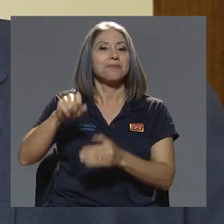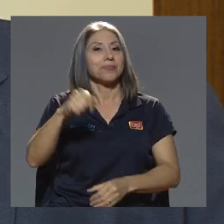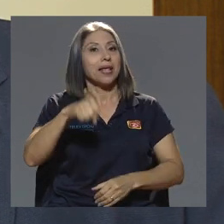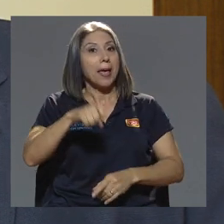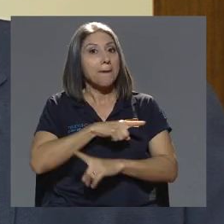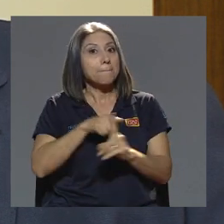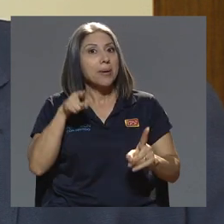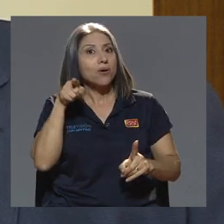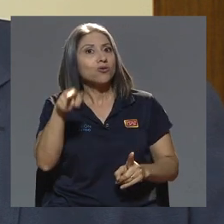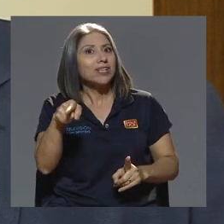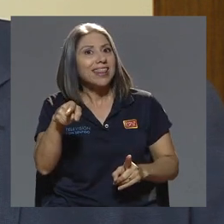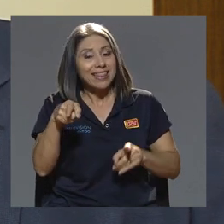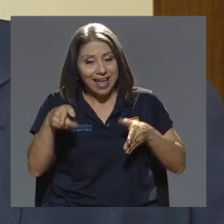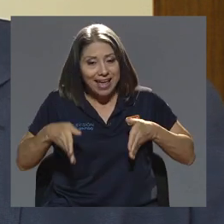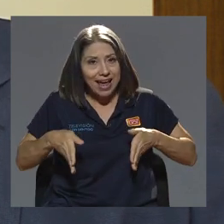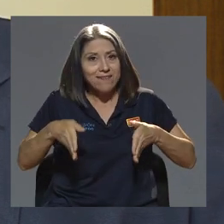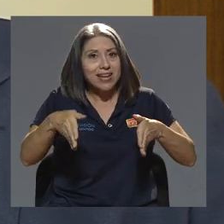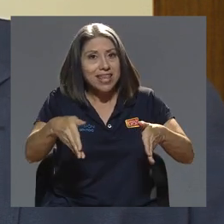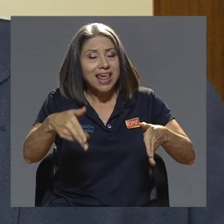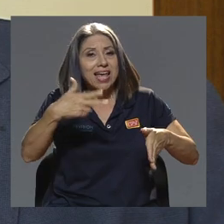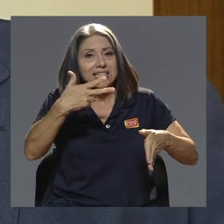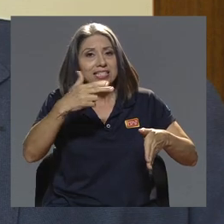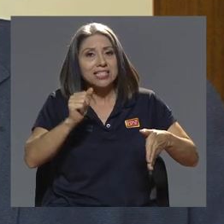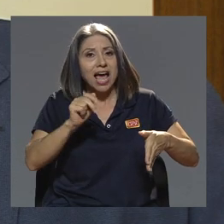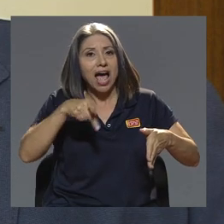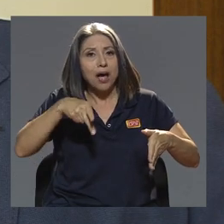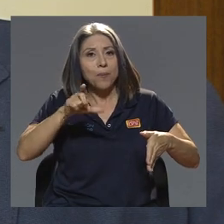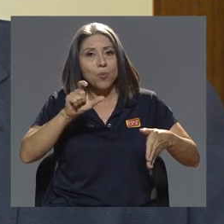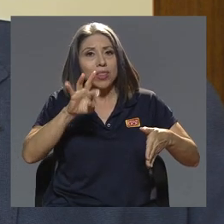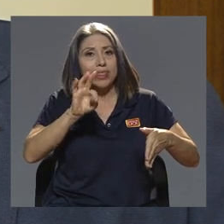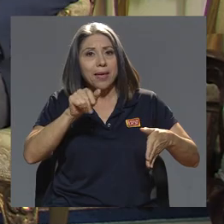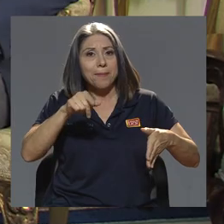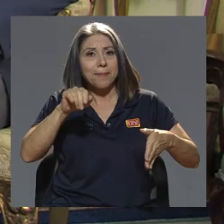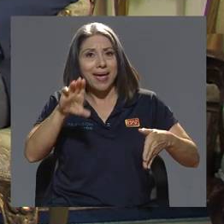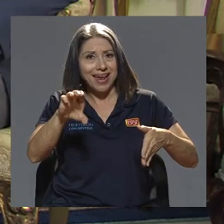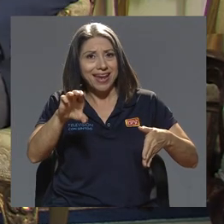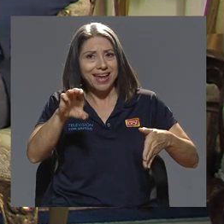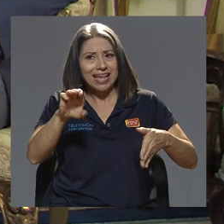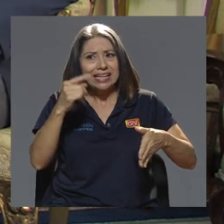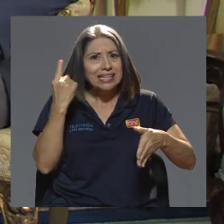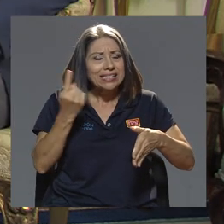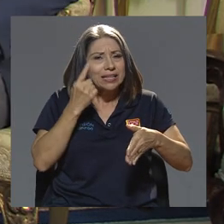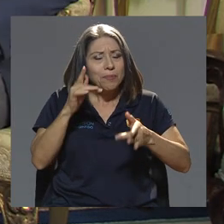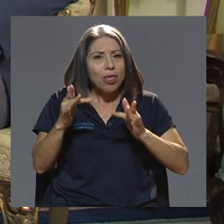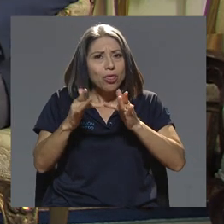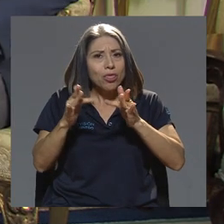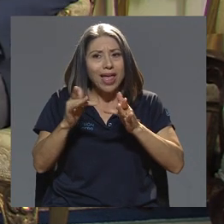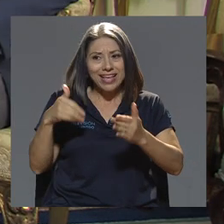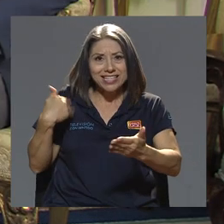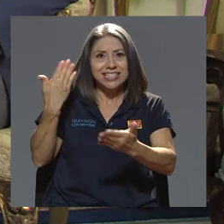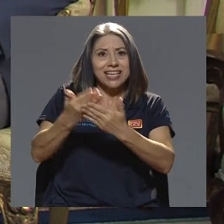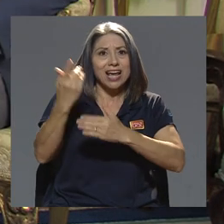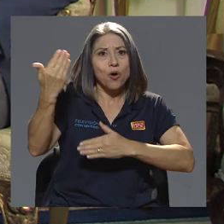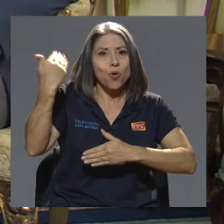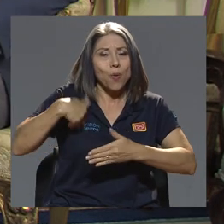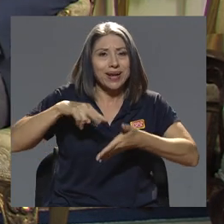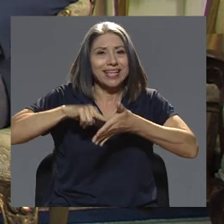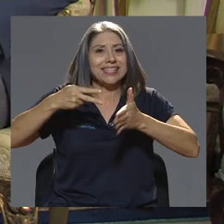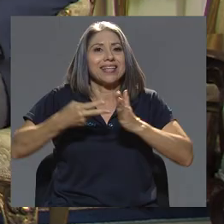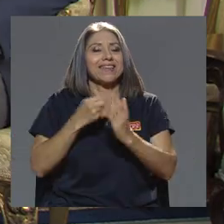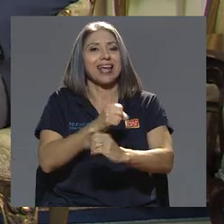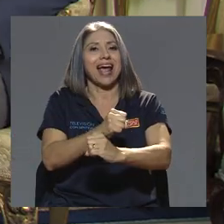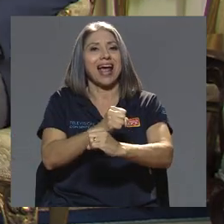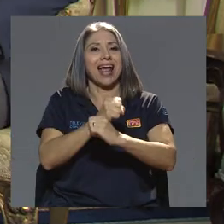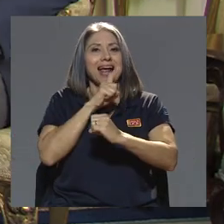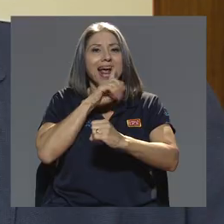avenida Chapultepec. Llega un hombre que para la Costa Rica significan las garantías sociales, y es casualmente